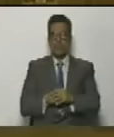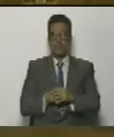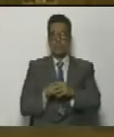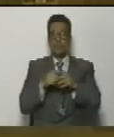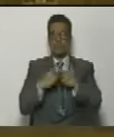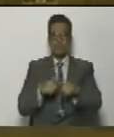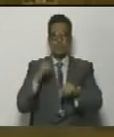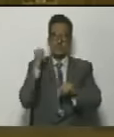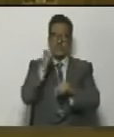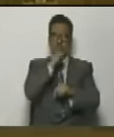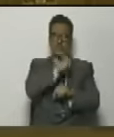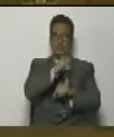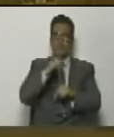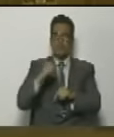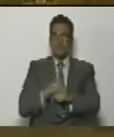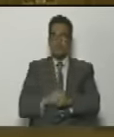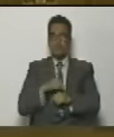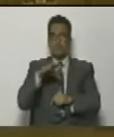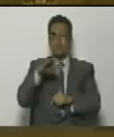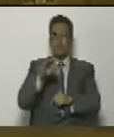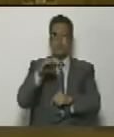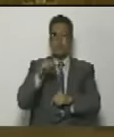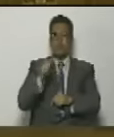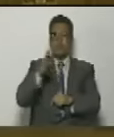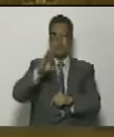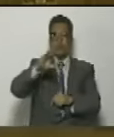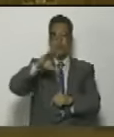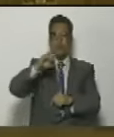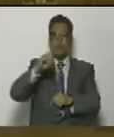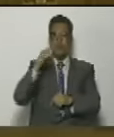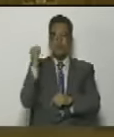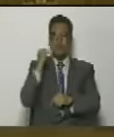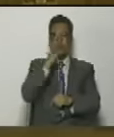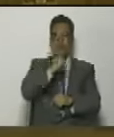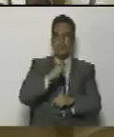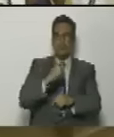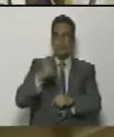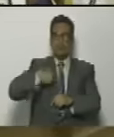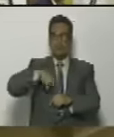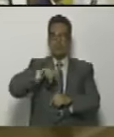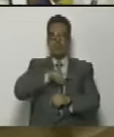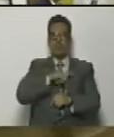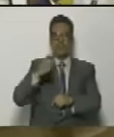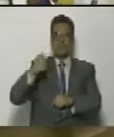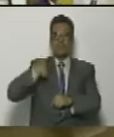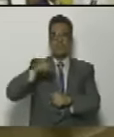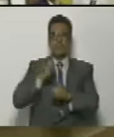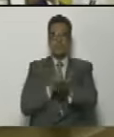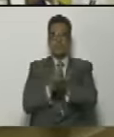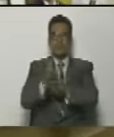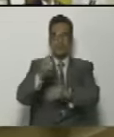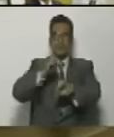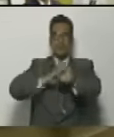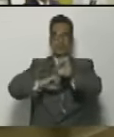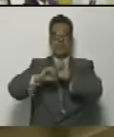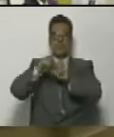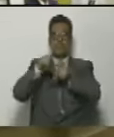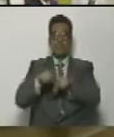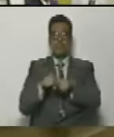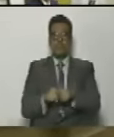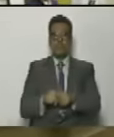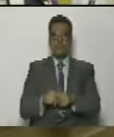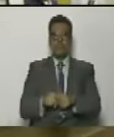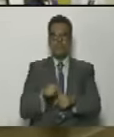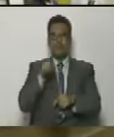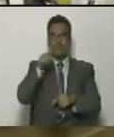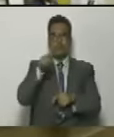fue asesinado. Fabricio Ojeda fue asesinado y nosotros tenemos que seguir defendiendo ese